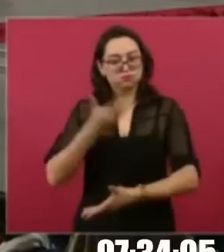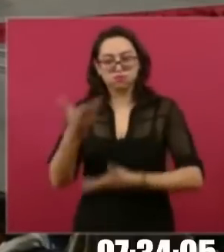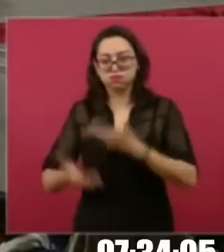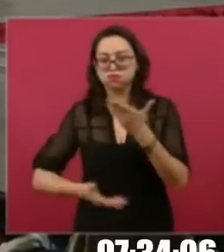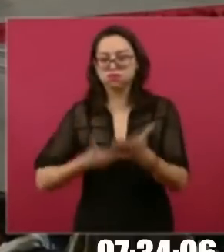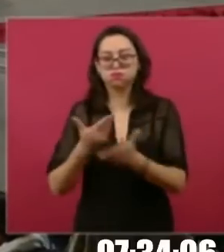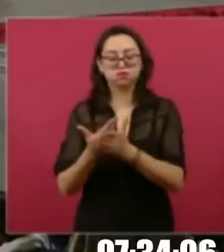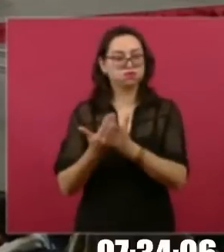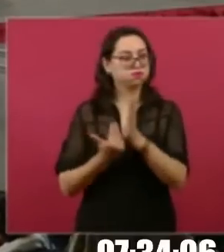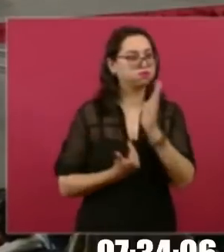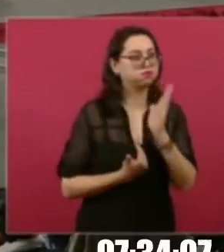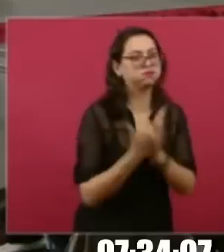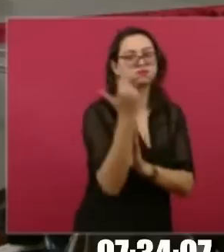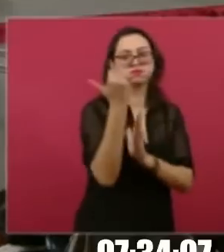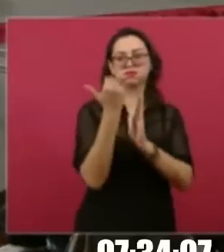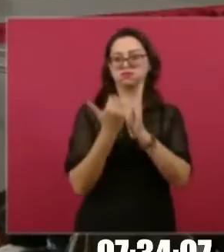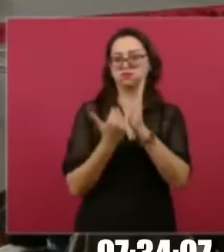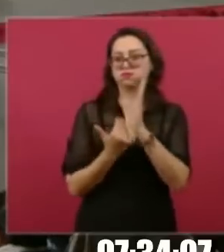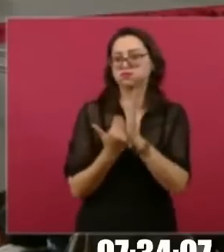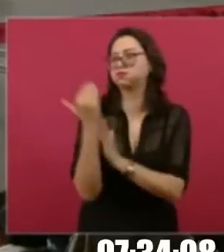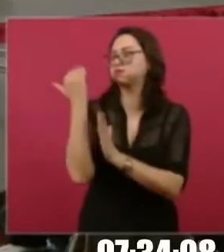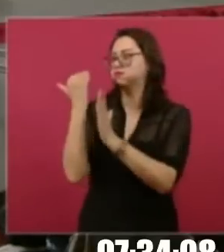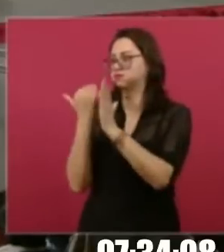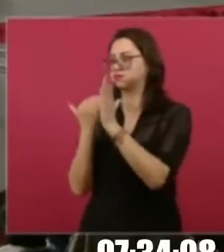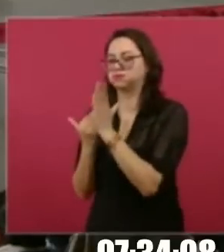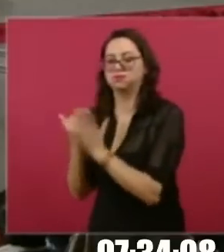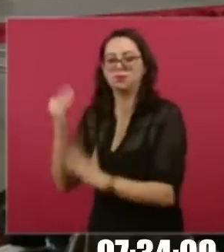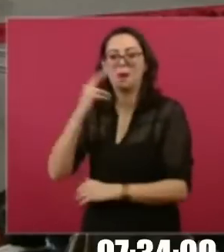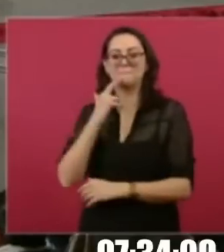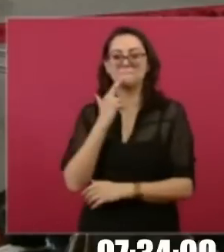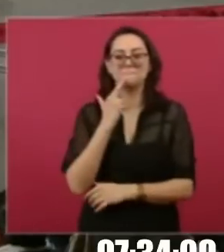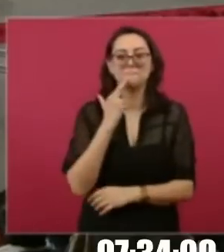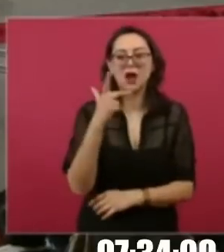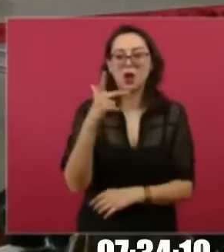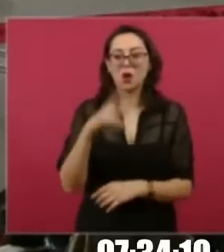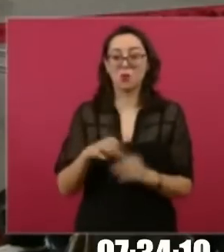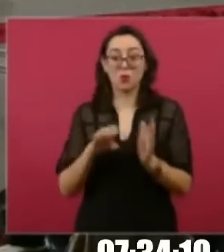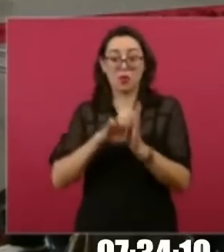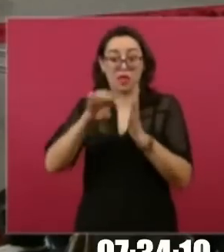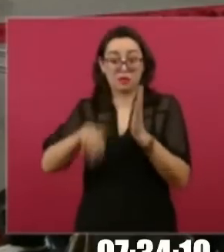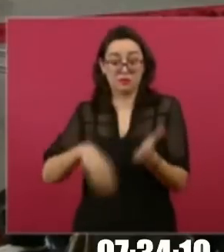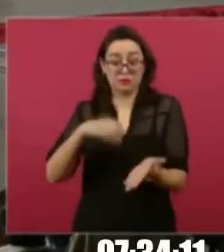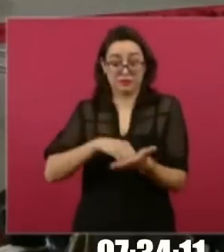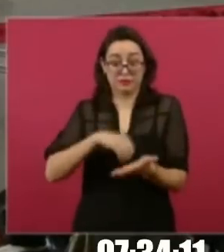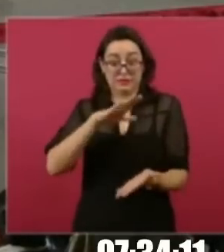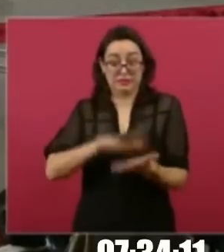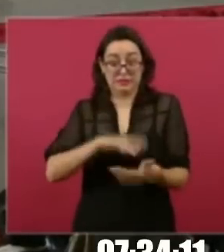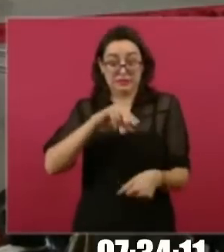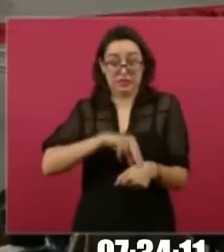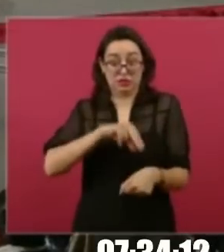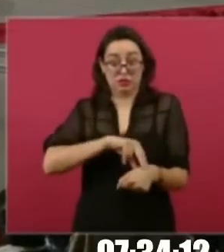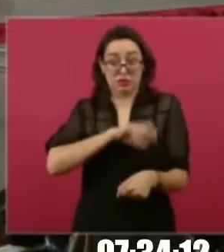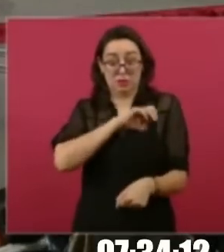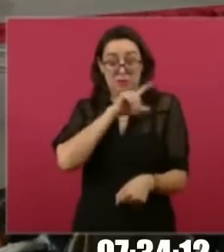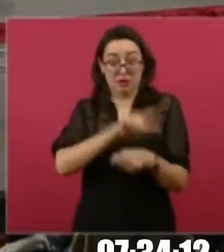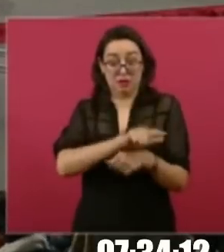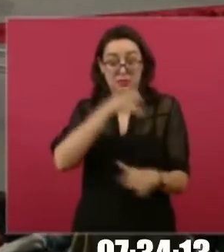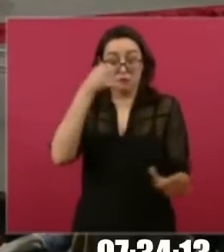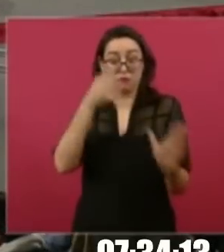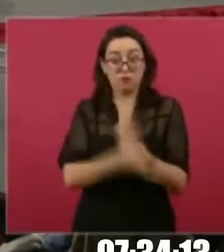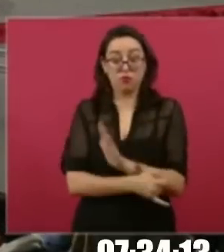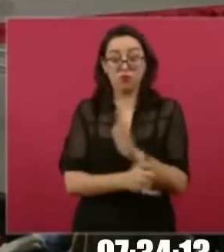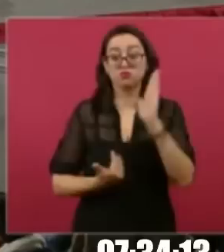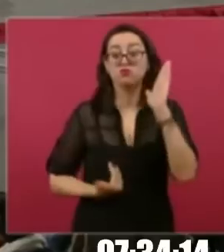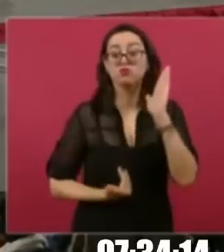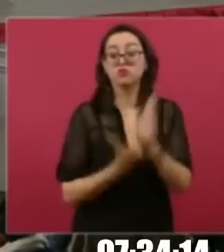en el cual hemos incrementado la consulta de especialidad en alrededor de un 250 por ciento